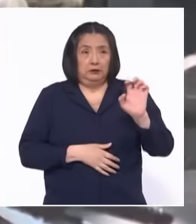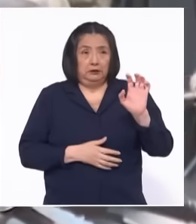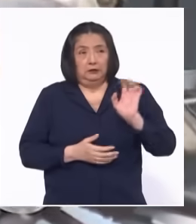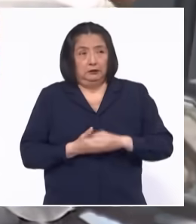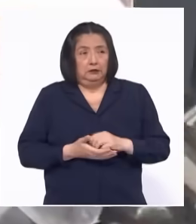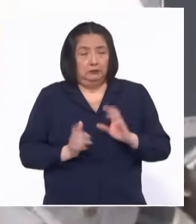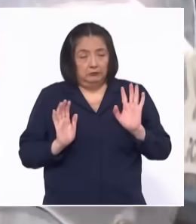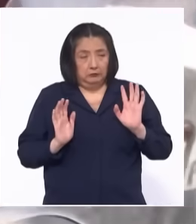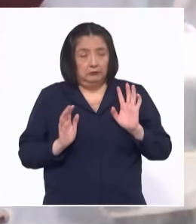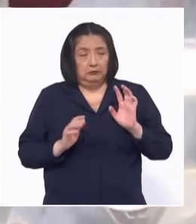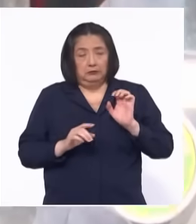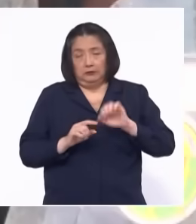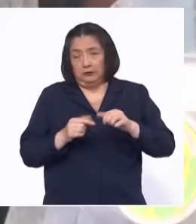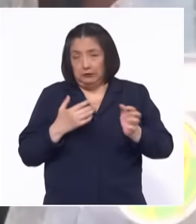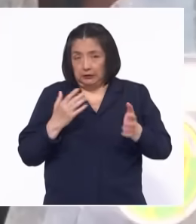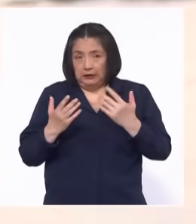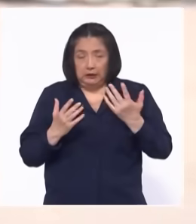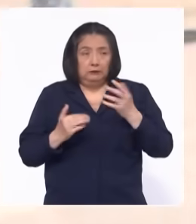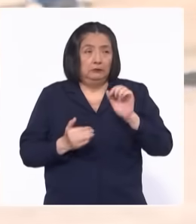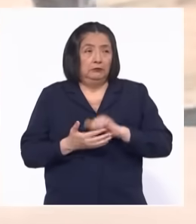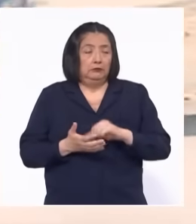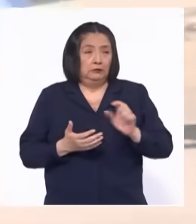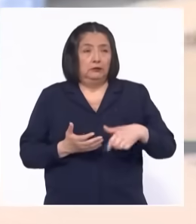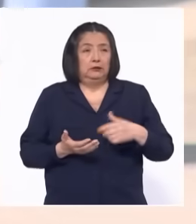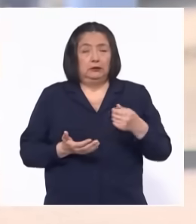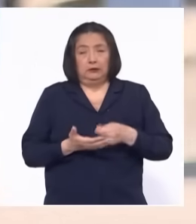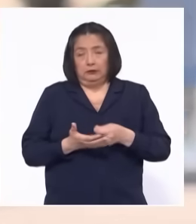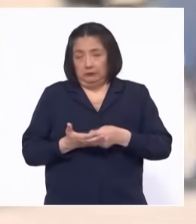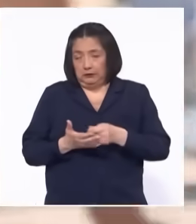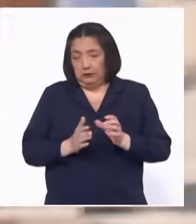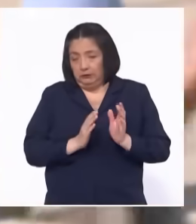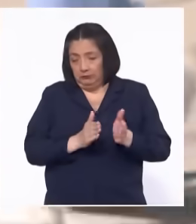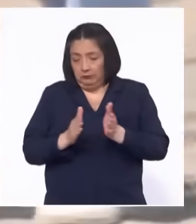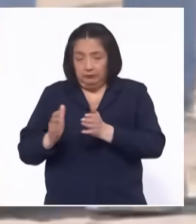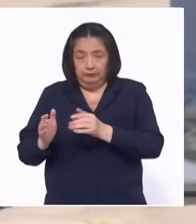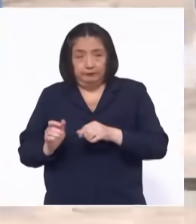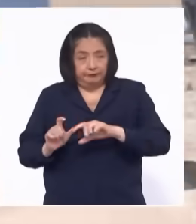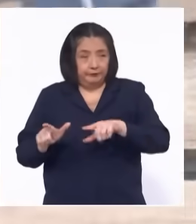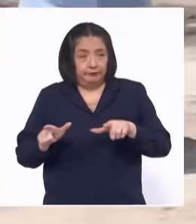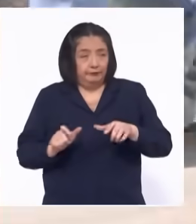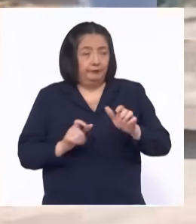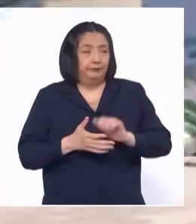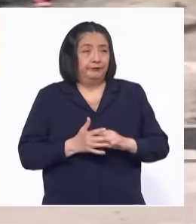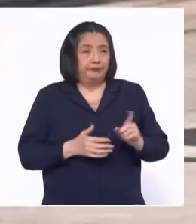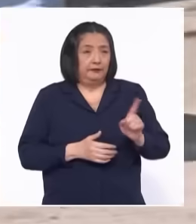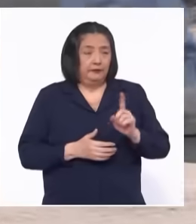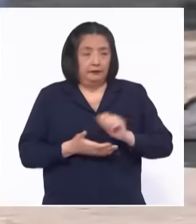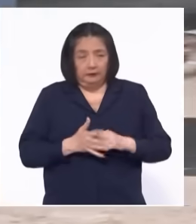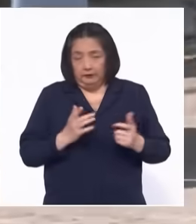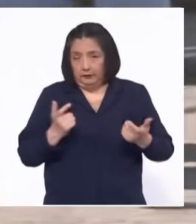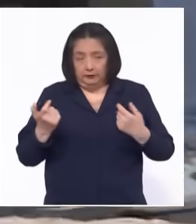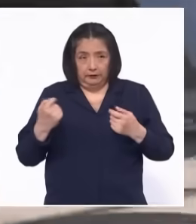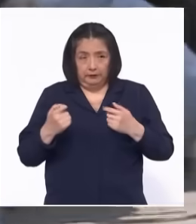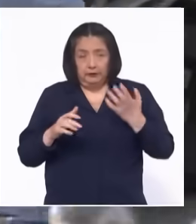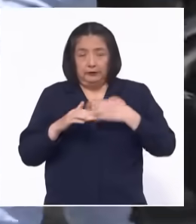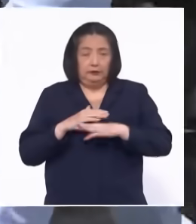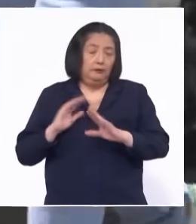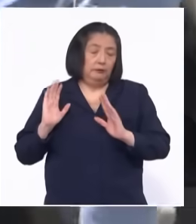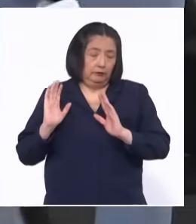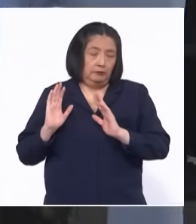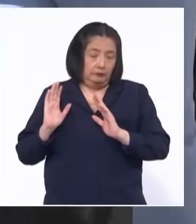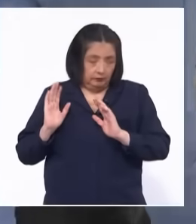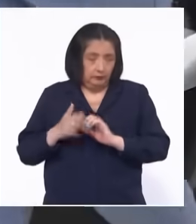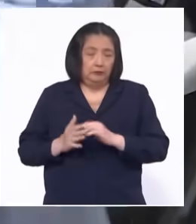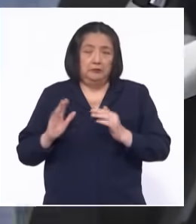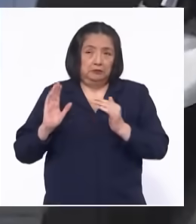Pero se habla, por supuesto, del cobro de cupos. El cobro de cupos no es para los comerciantes formales, para los que tienen